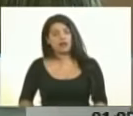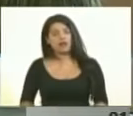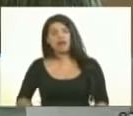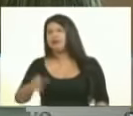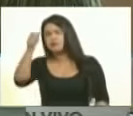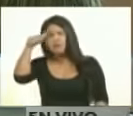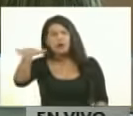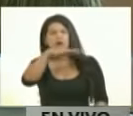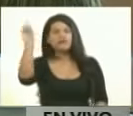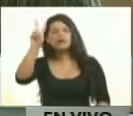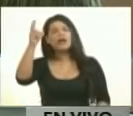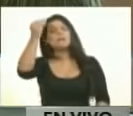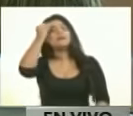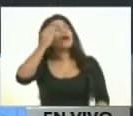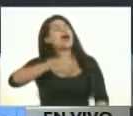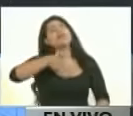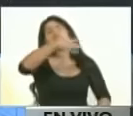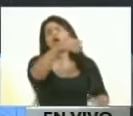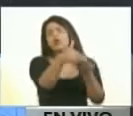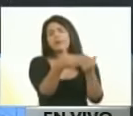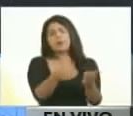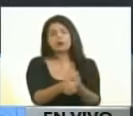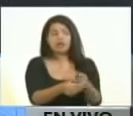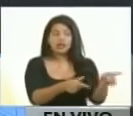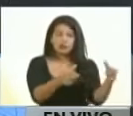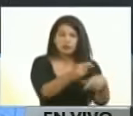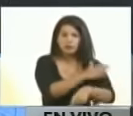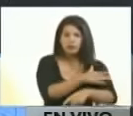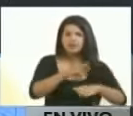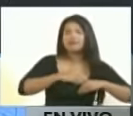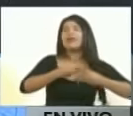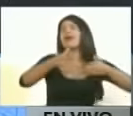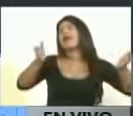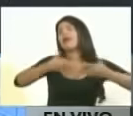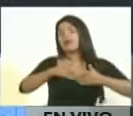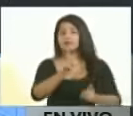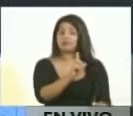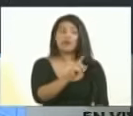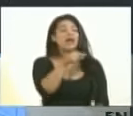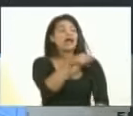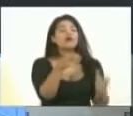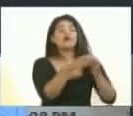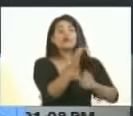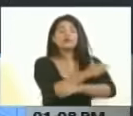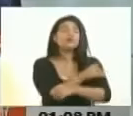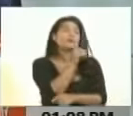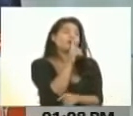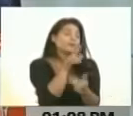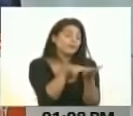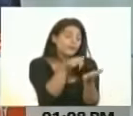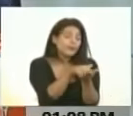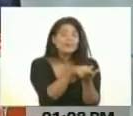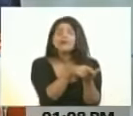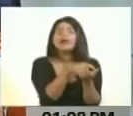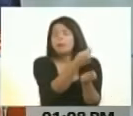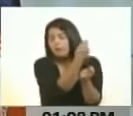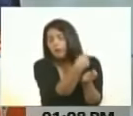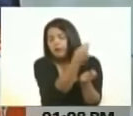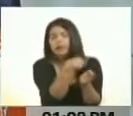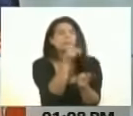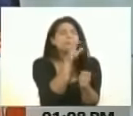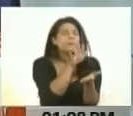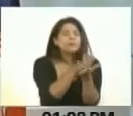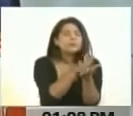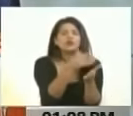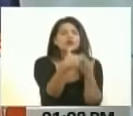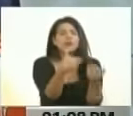Venezuela es entreguista como ellos, que son una clase entregada, sumisa, arrodillada a las órdenes